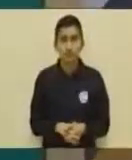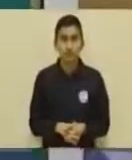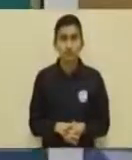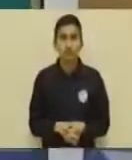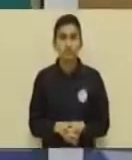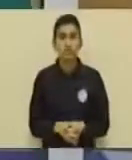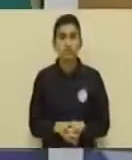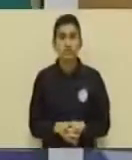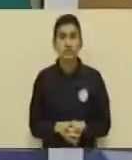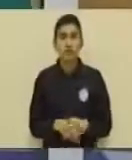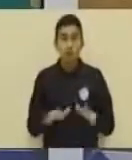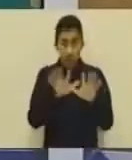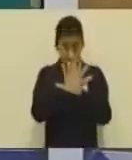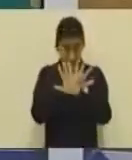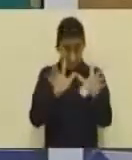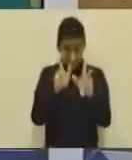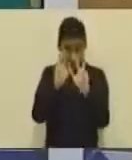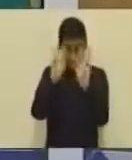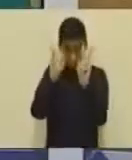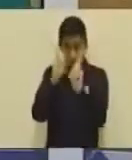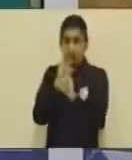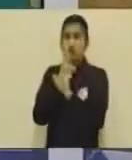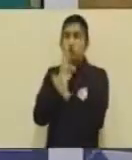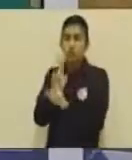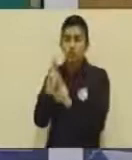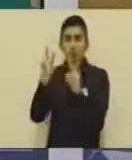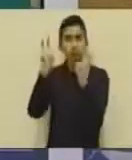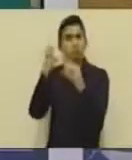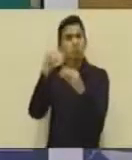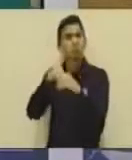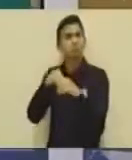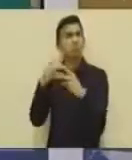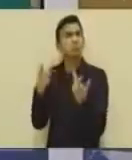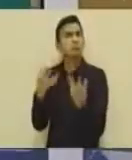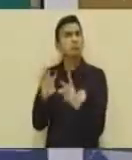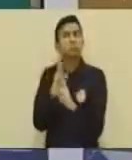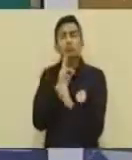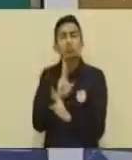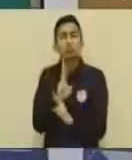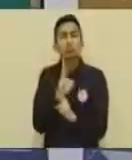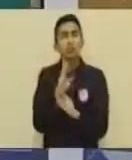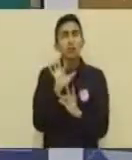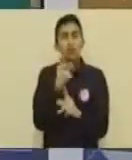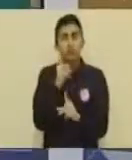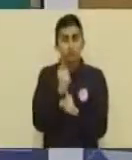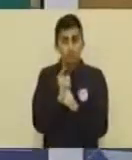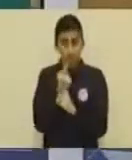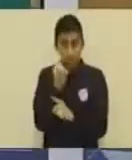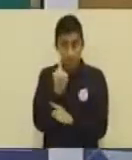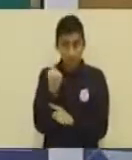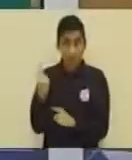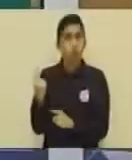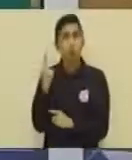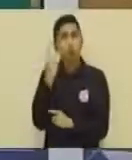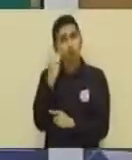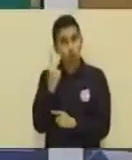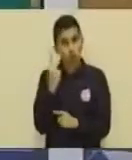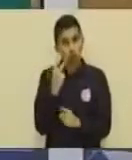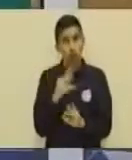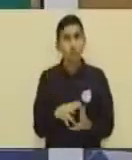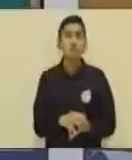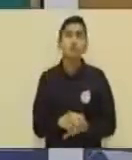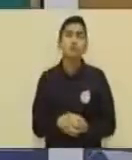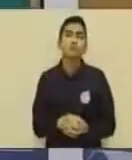Y entonces nuestros resultados con respecto a los aciertos que tuvieron cada uno de los dos tiradores,